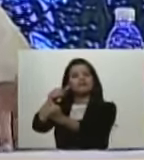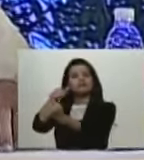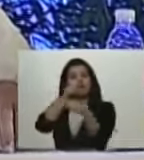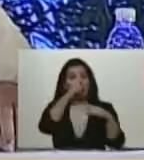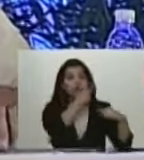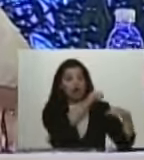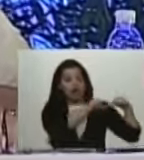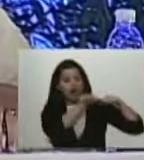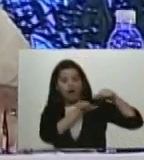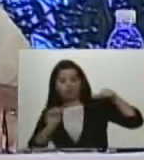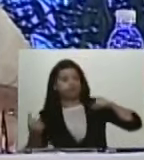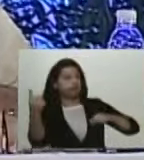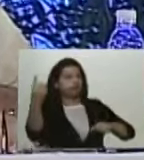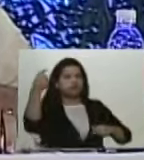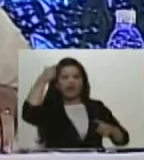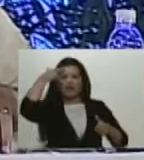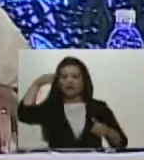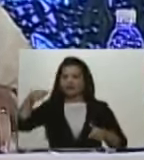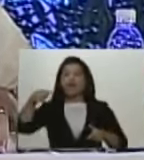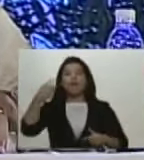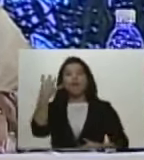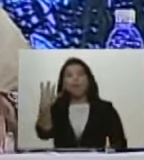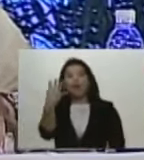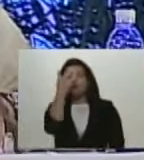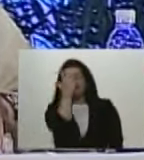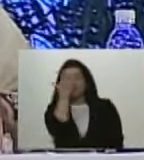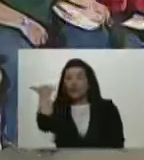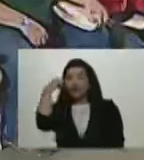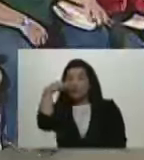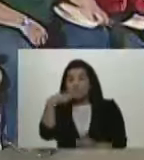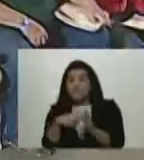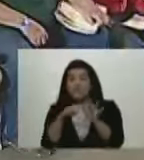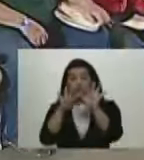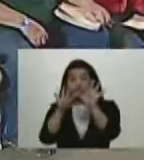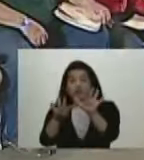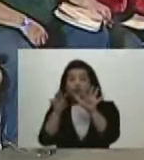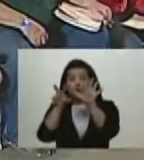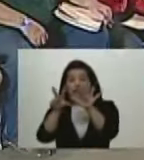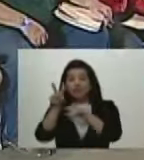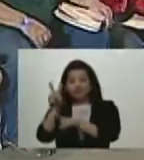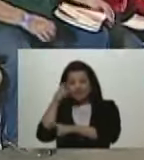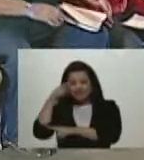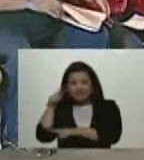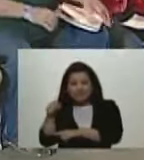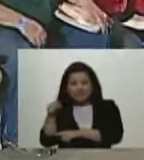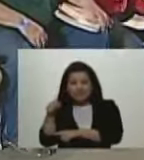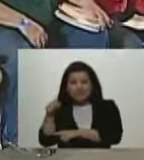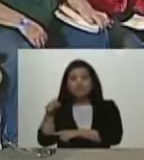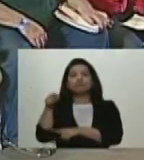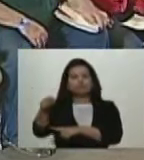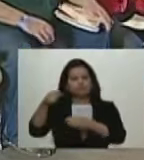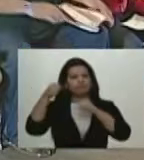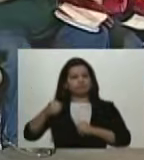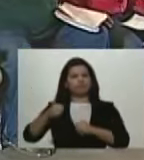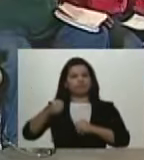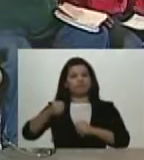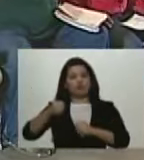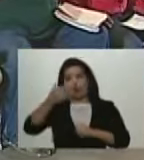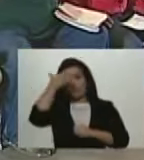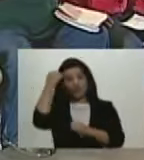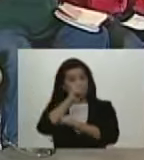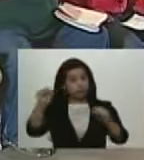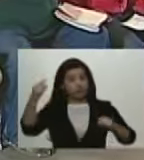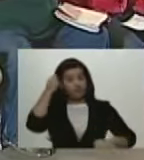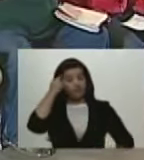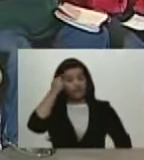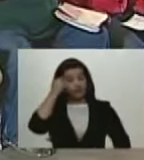de febrero de 1992, inolvidable fecha de rebelión bolivariana.